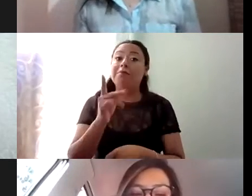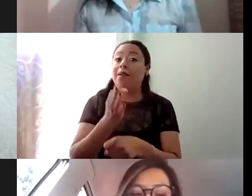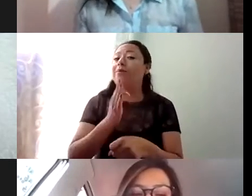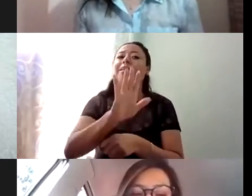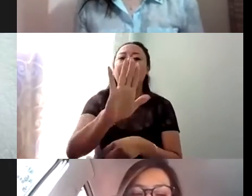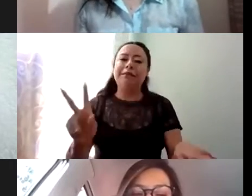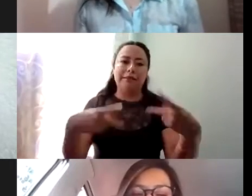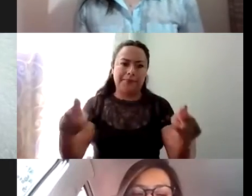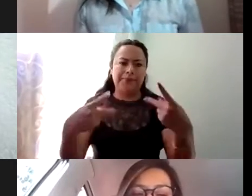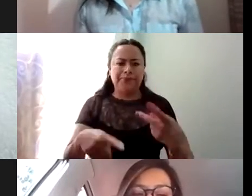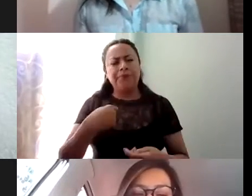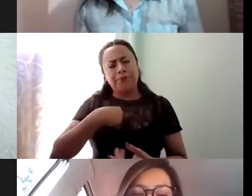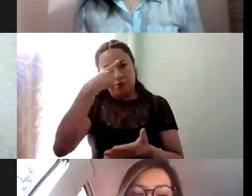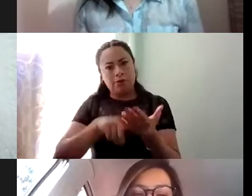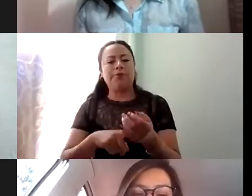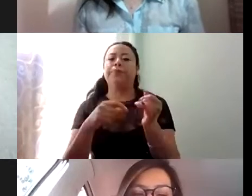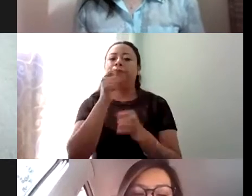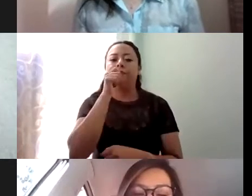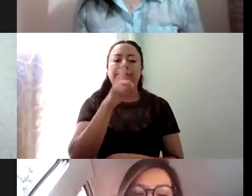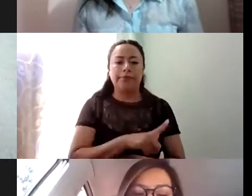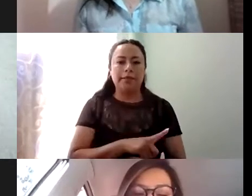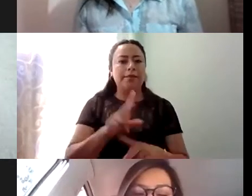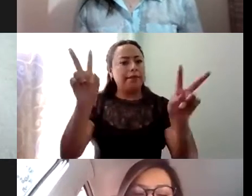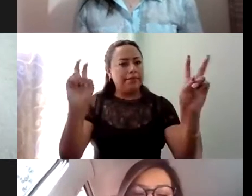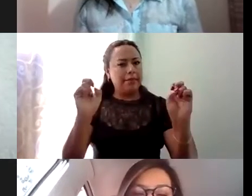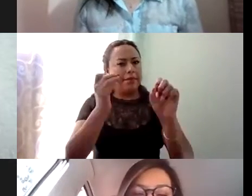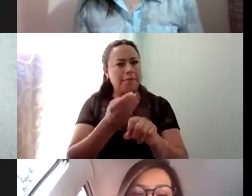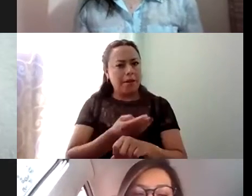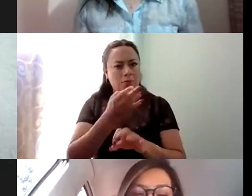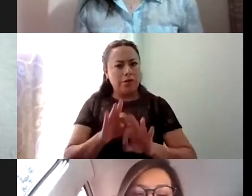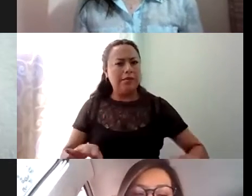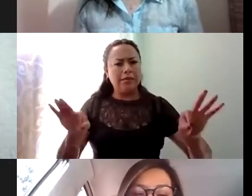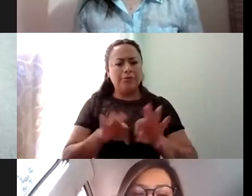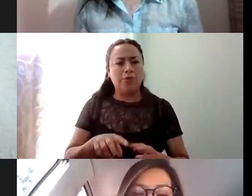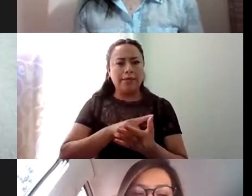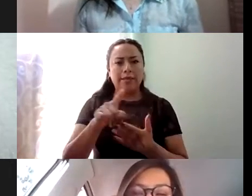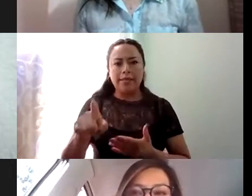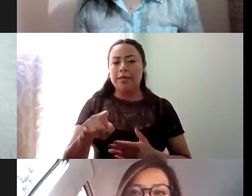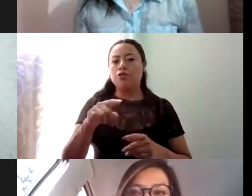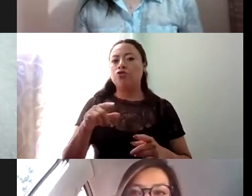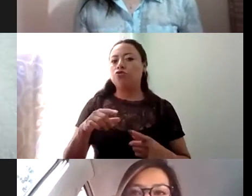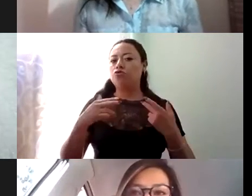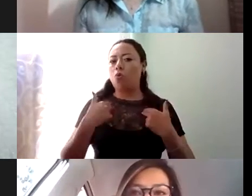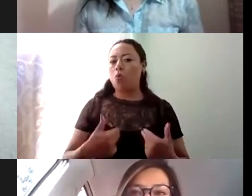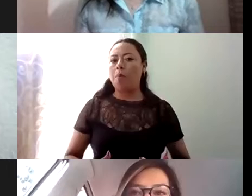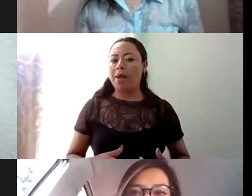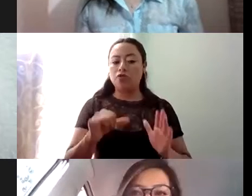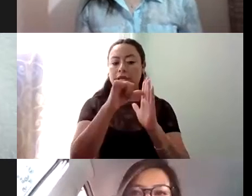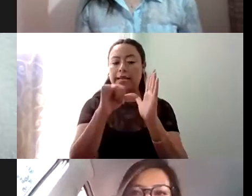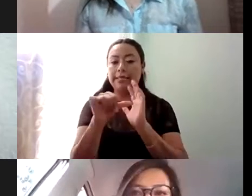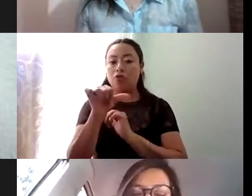derechos humanos. El artículo 16, en su párrafo segundo, lo prevé, que se tiene que proteger, que